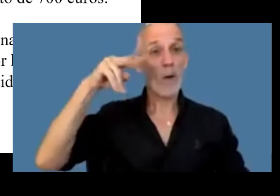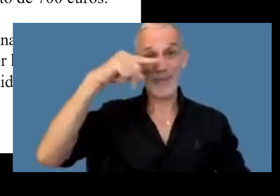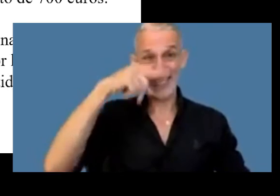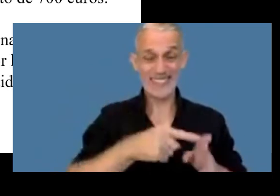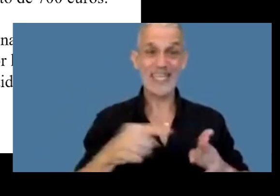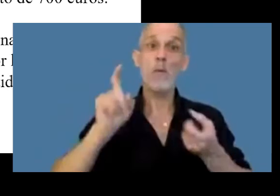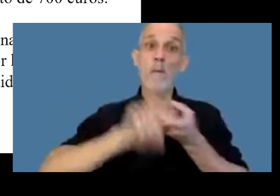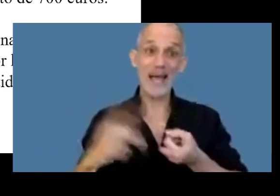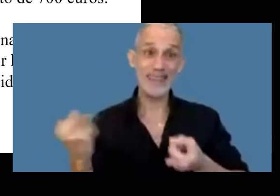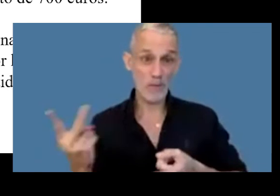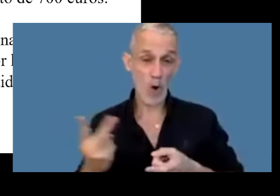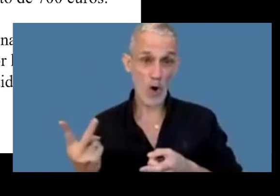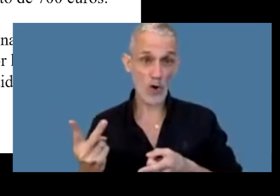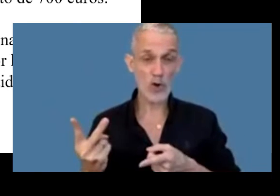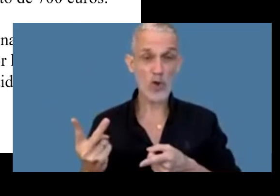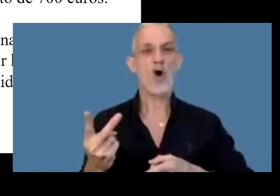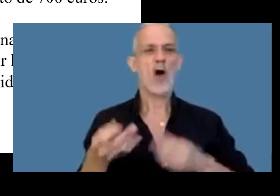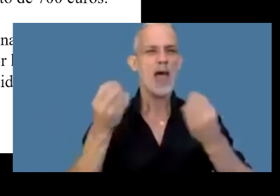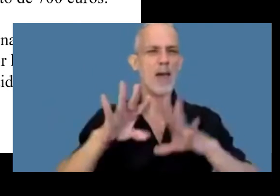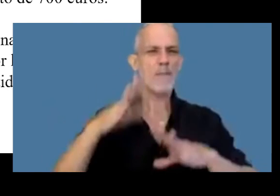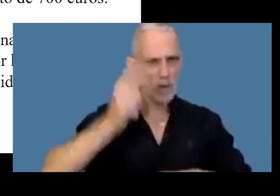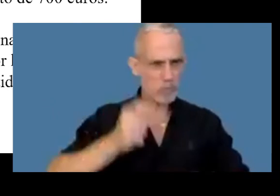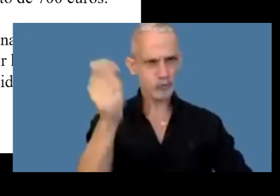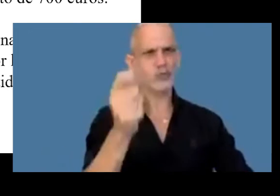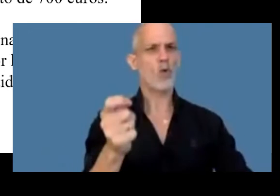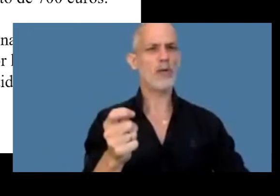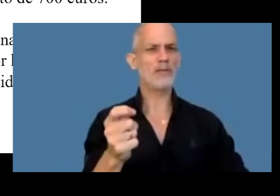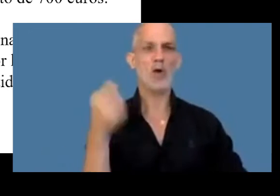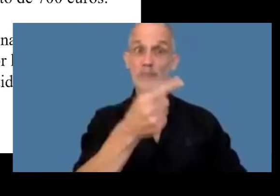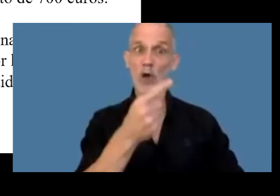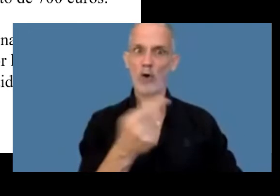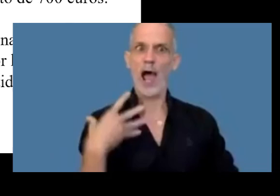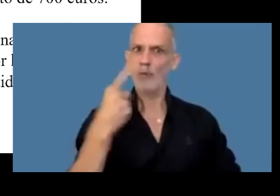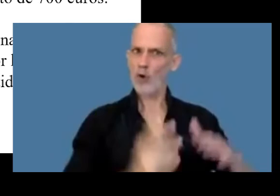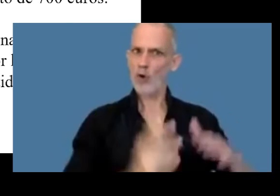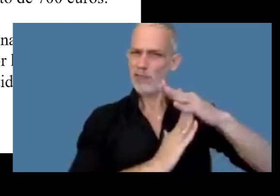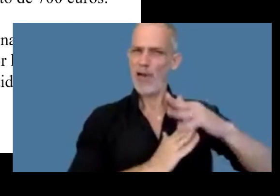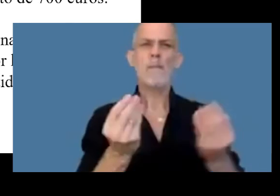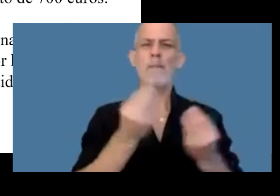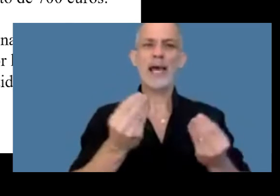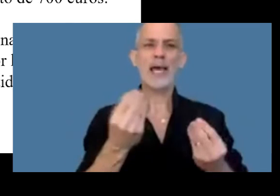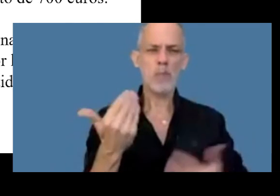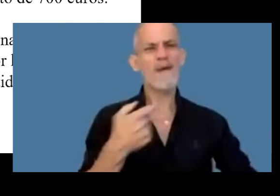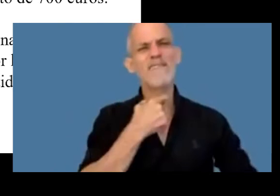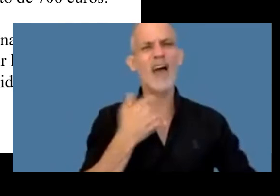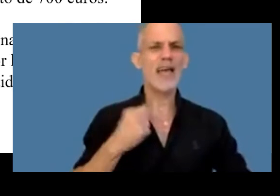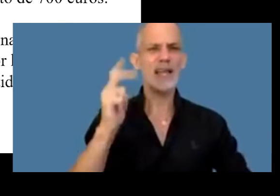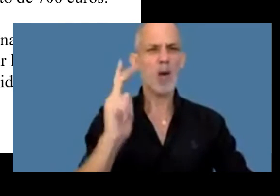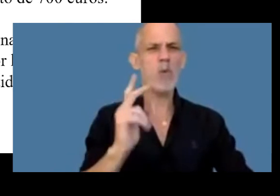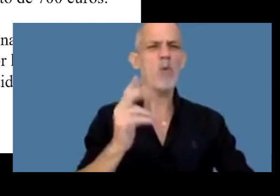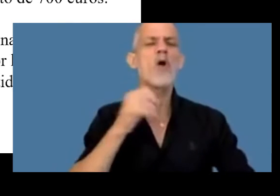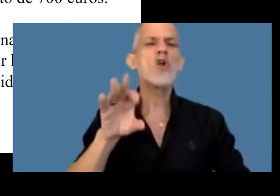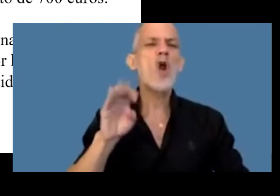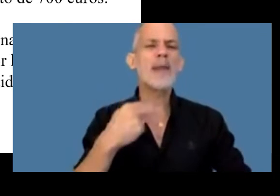matrimonio iniciaron una acción judicial contra las autoridades para poder bautizar a su hija con el